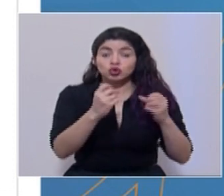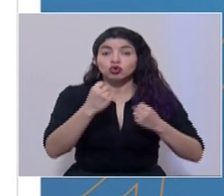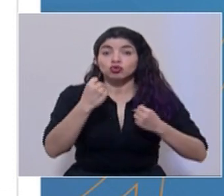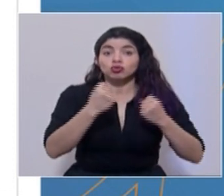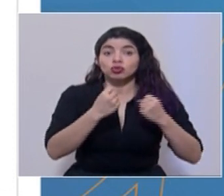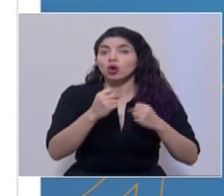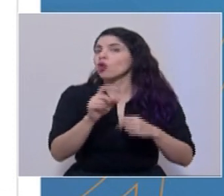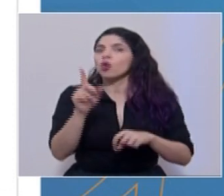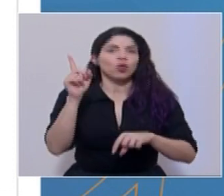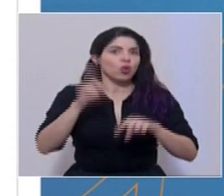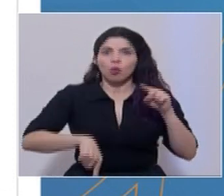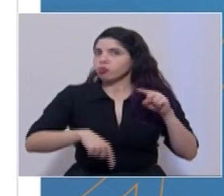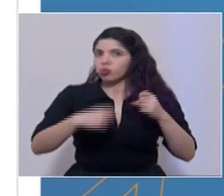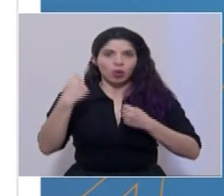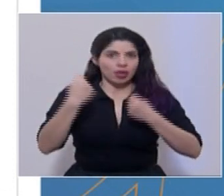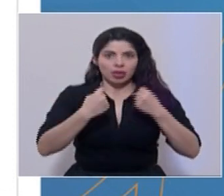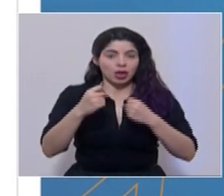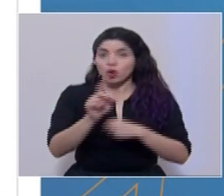no